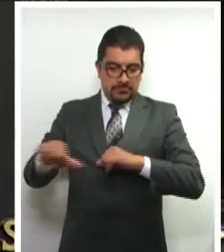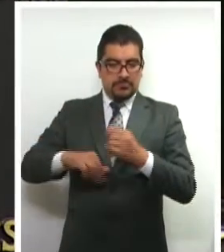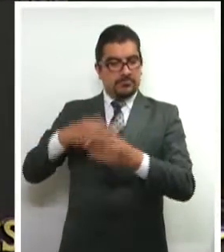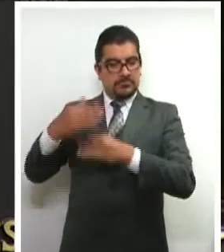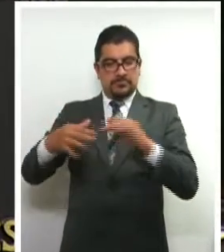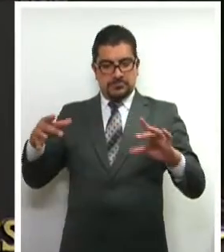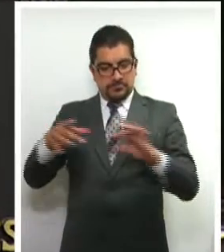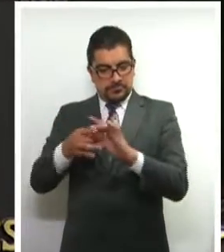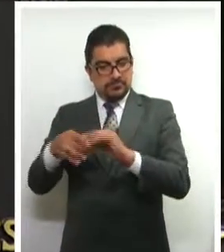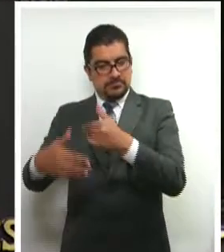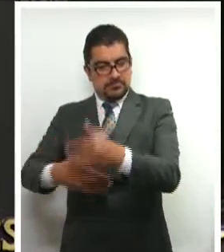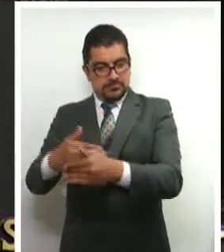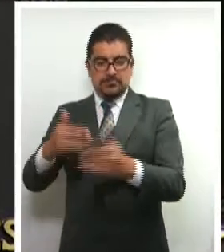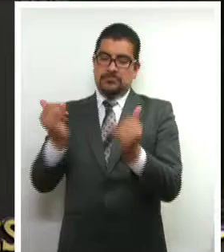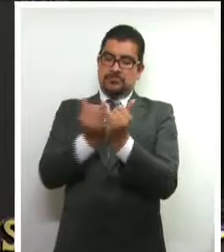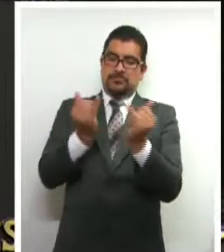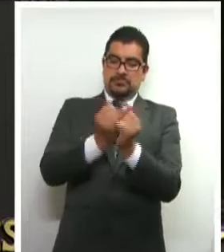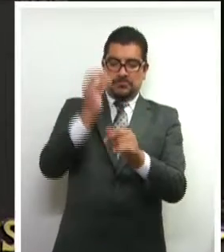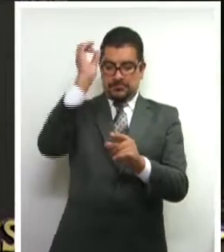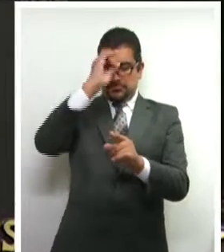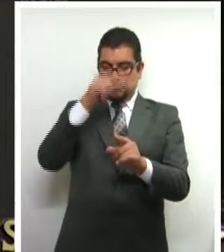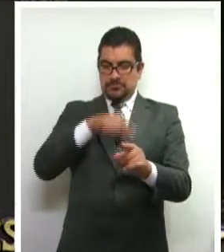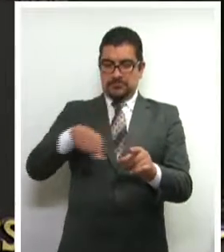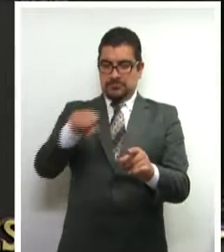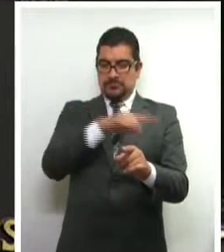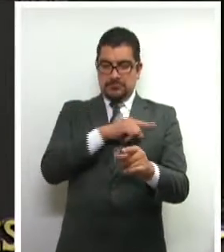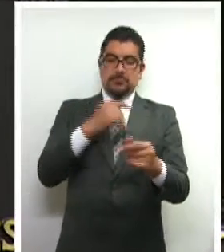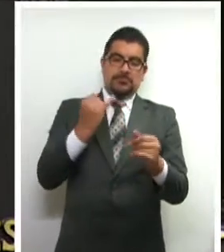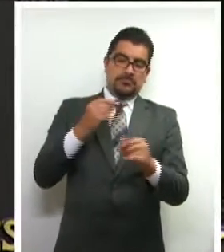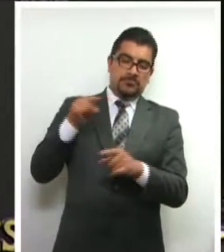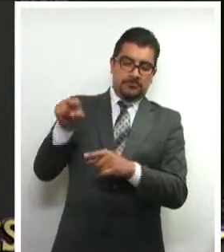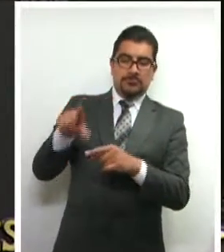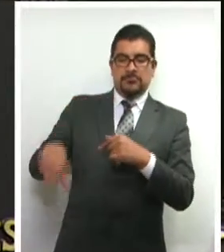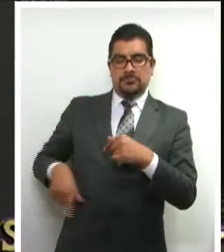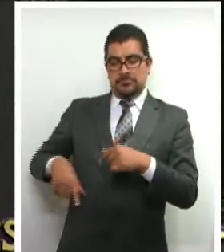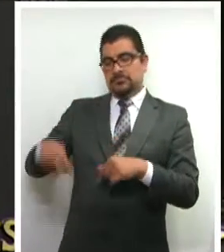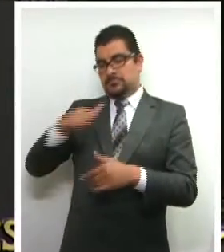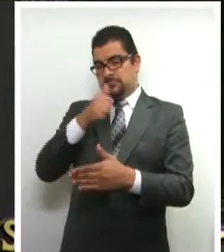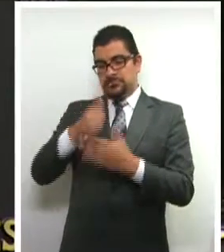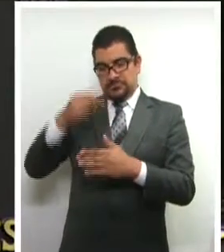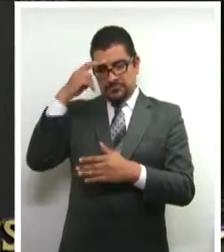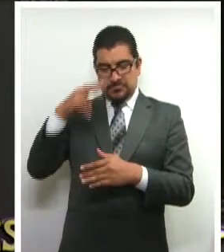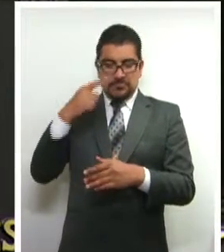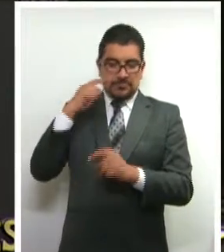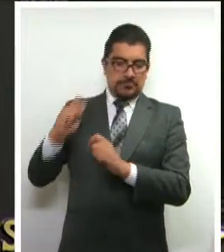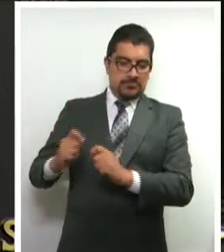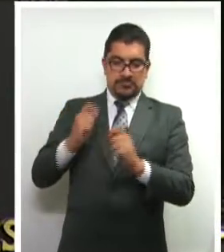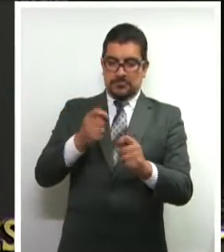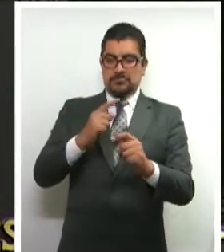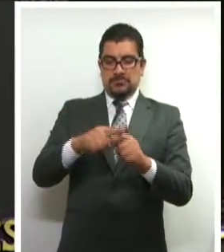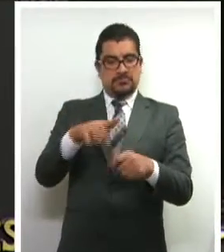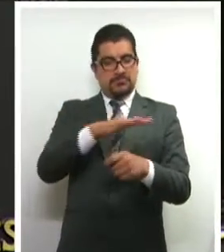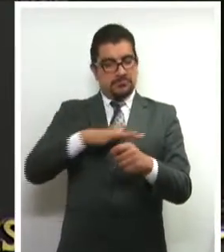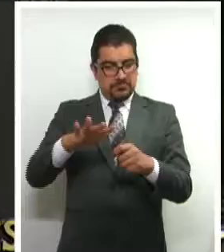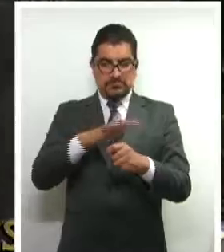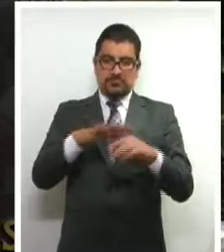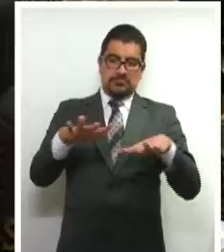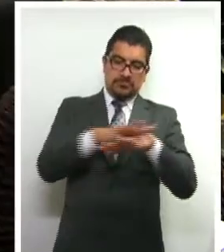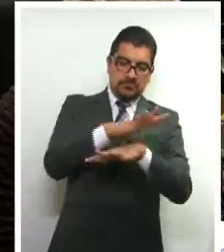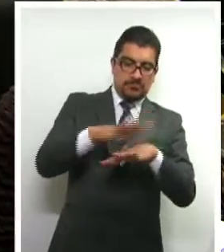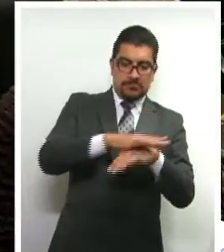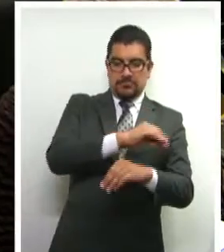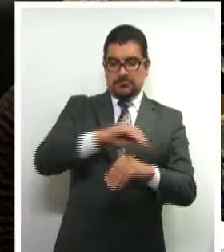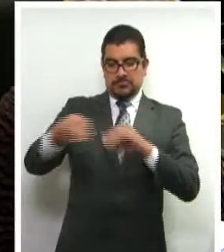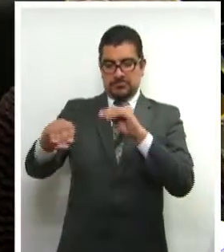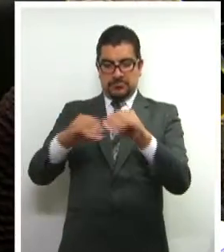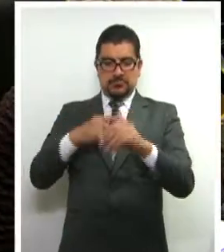en la materia, así como opinar ante el gobierno de la ciudad respecto de la designación, desempeño y o remoción de